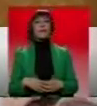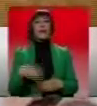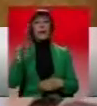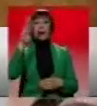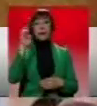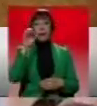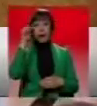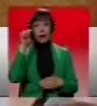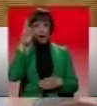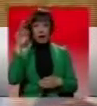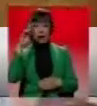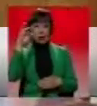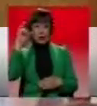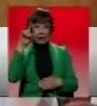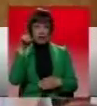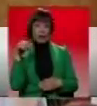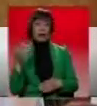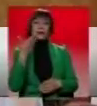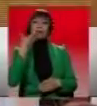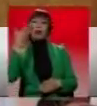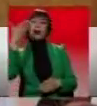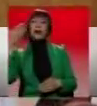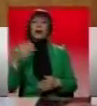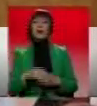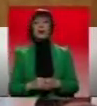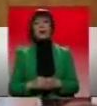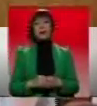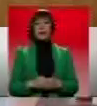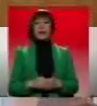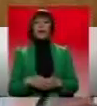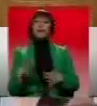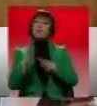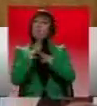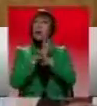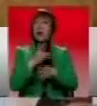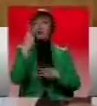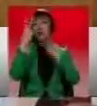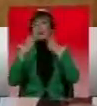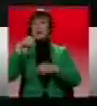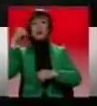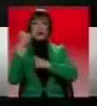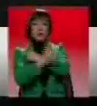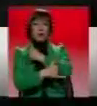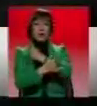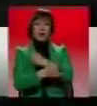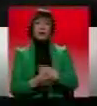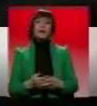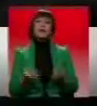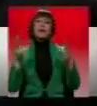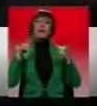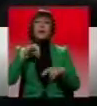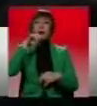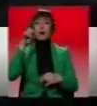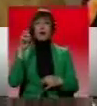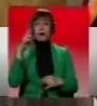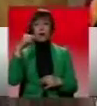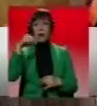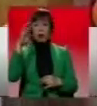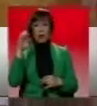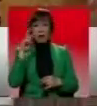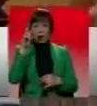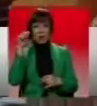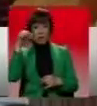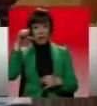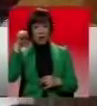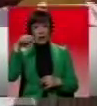Parra, cantante lírica consagrada en escenarios internacionales. El escritor cuencano Jorge Dávila Vázquez también recibió el reconocimiento